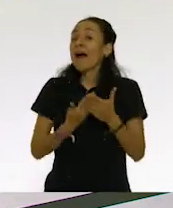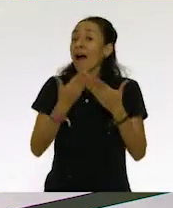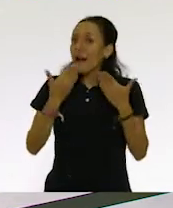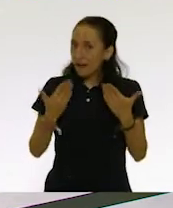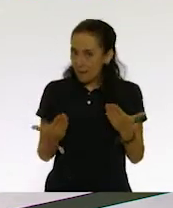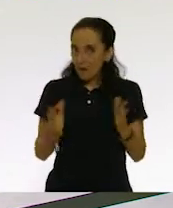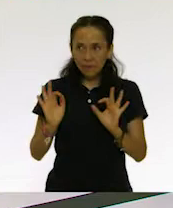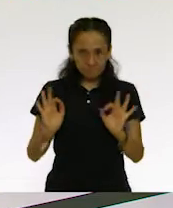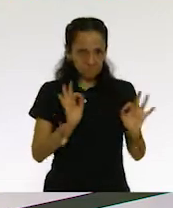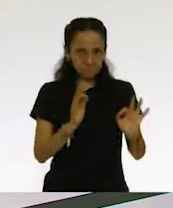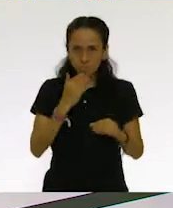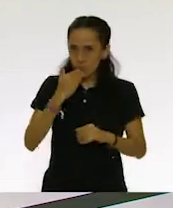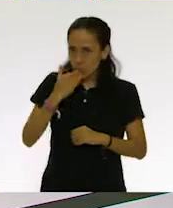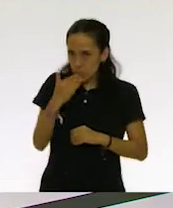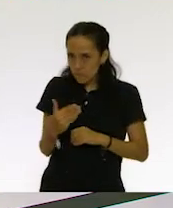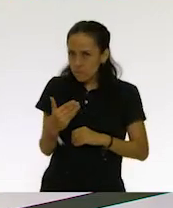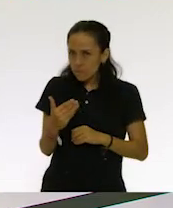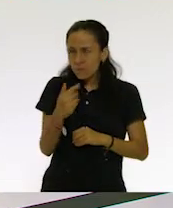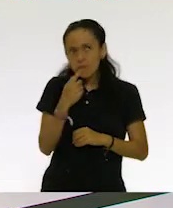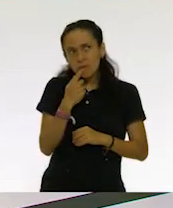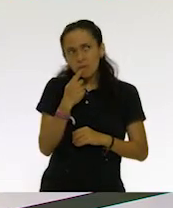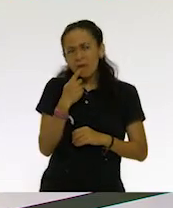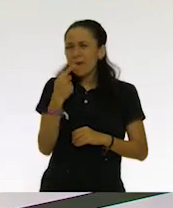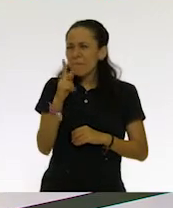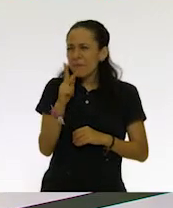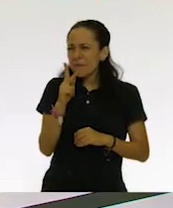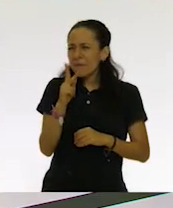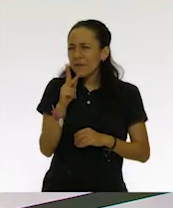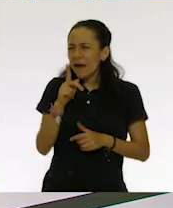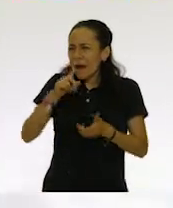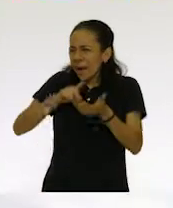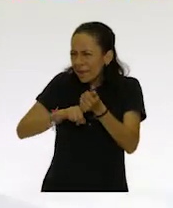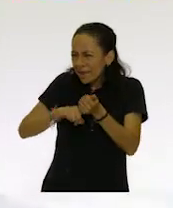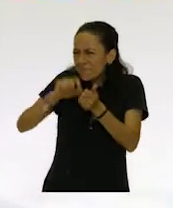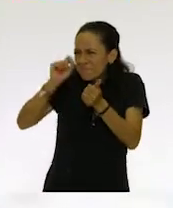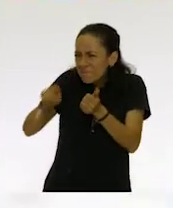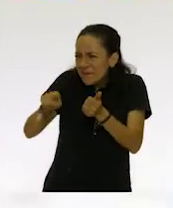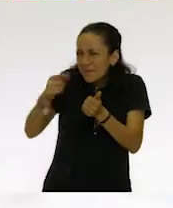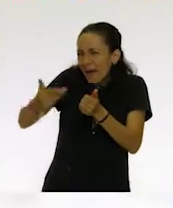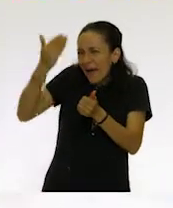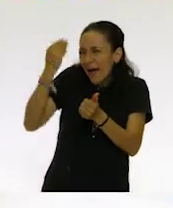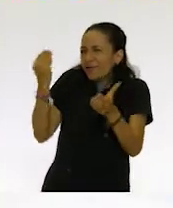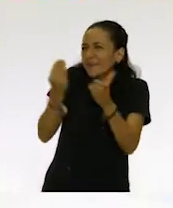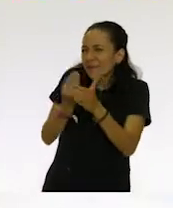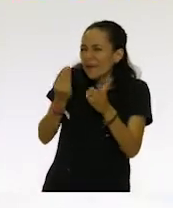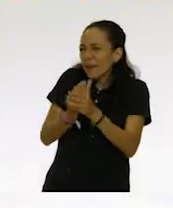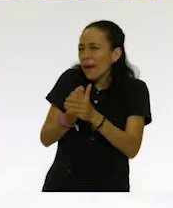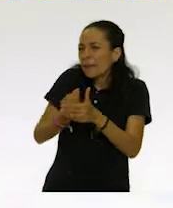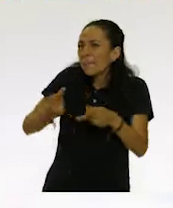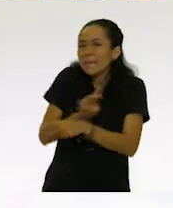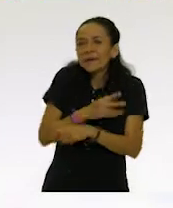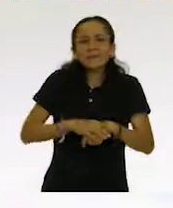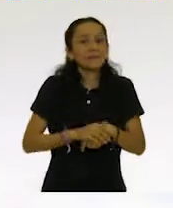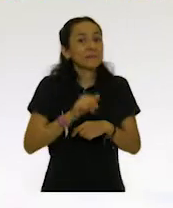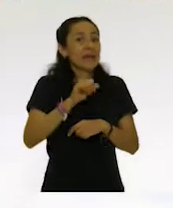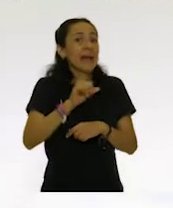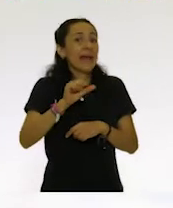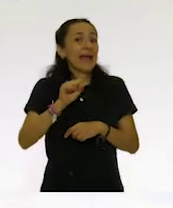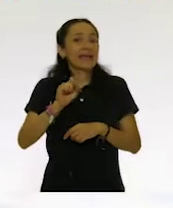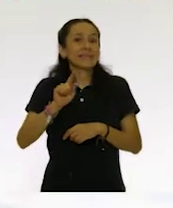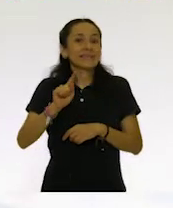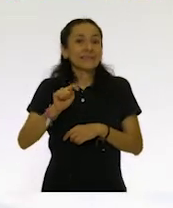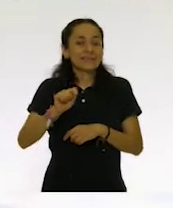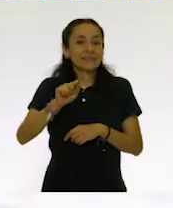bien, pero ¿qué más sucedió en esa clase? Bueno, pues Astrid Perellón visitó el salón de clases y